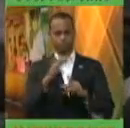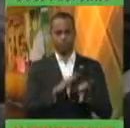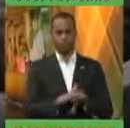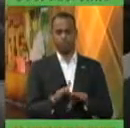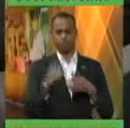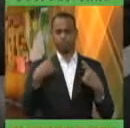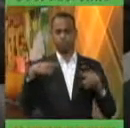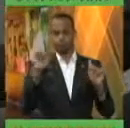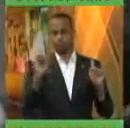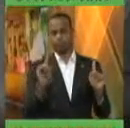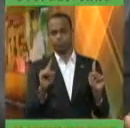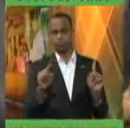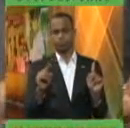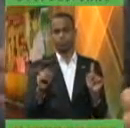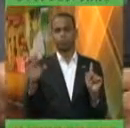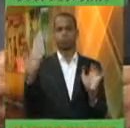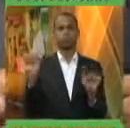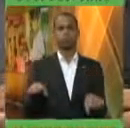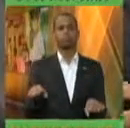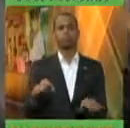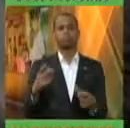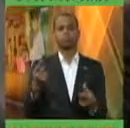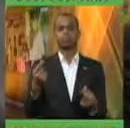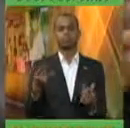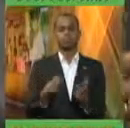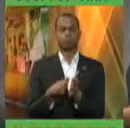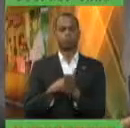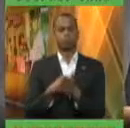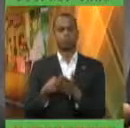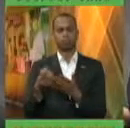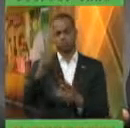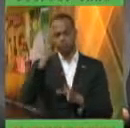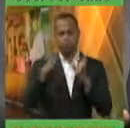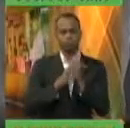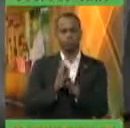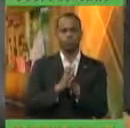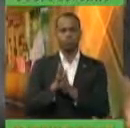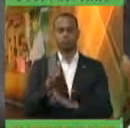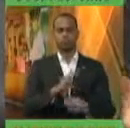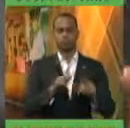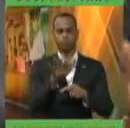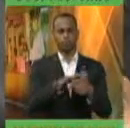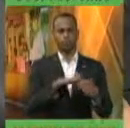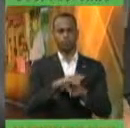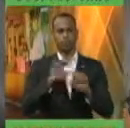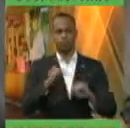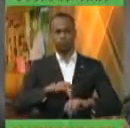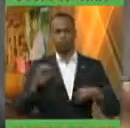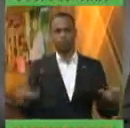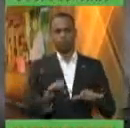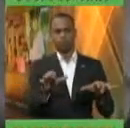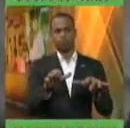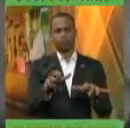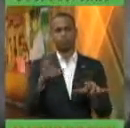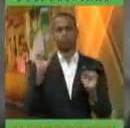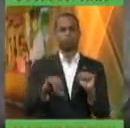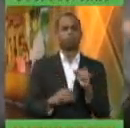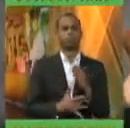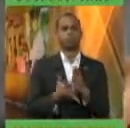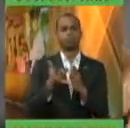y podamos buscar con estos recursos propios la creatividad del pueblo este tipo de